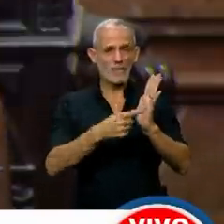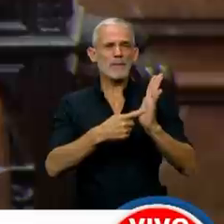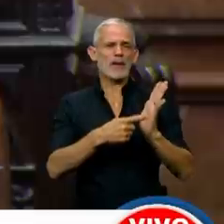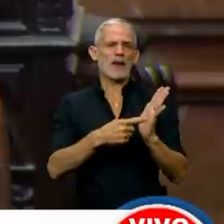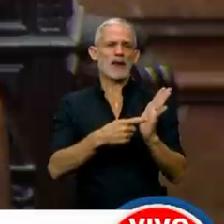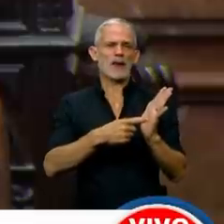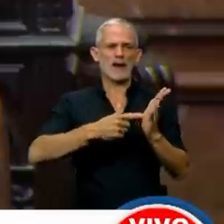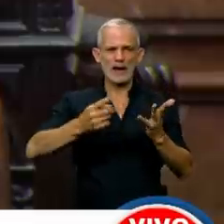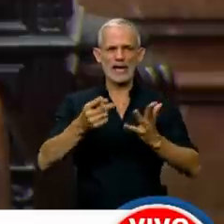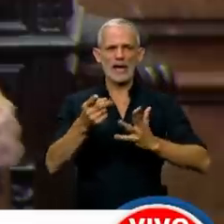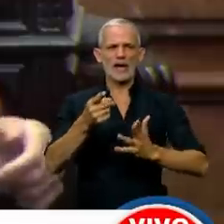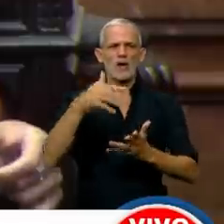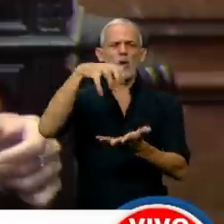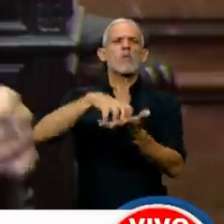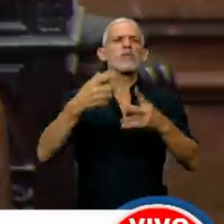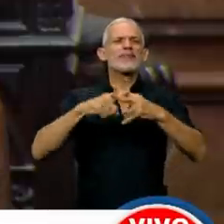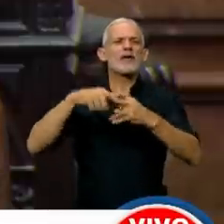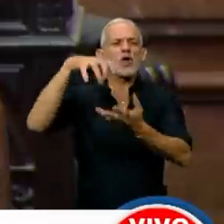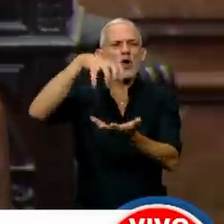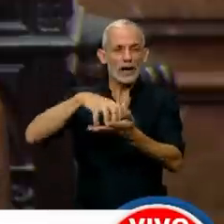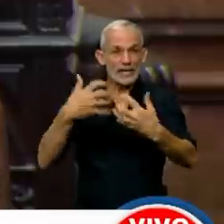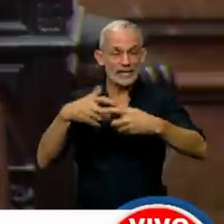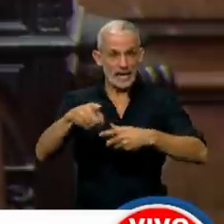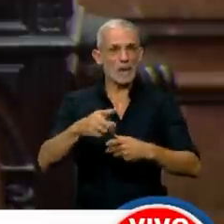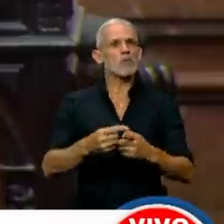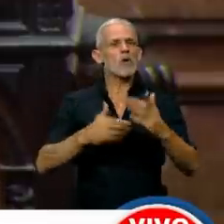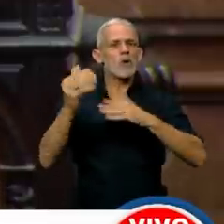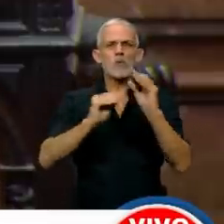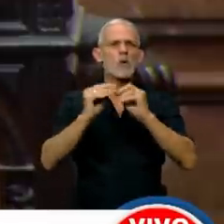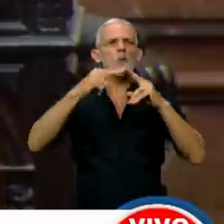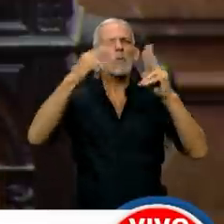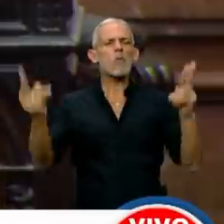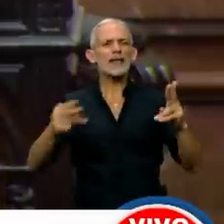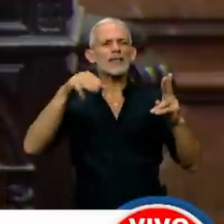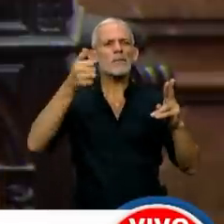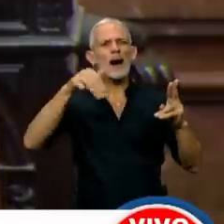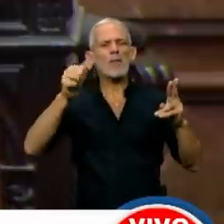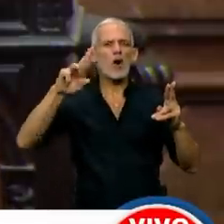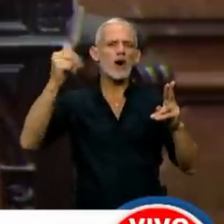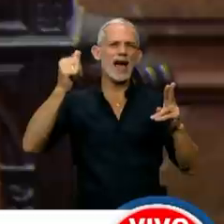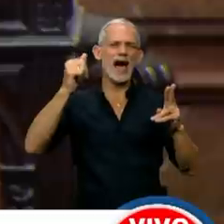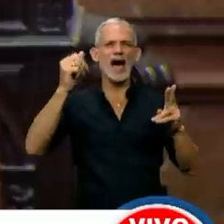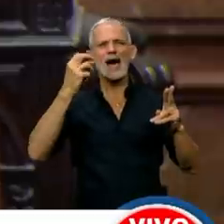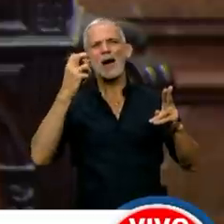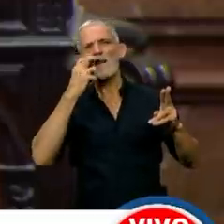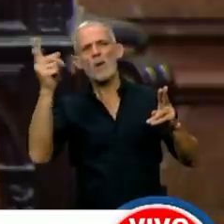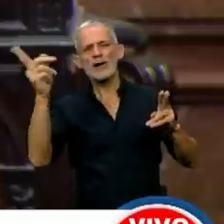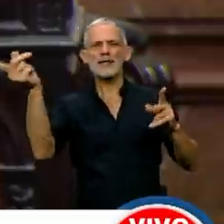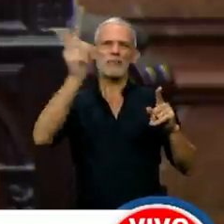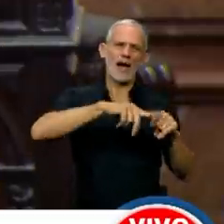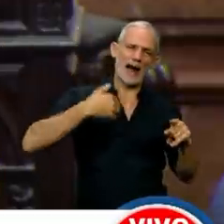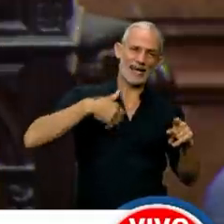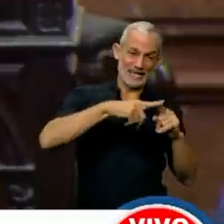un polo tecnológico la reconstrucción del puente la mámora entre bolivia y argentina y los toldos